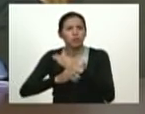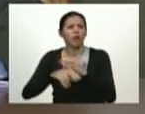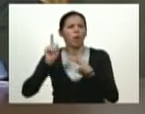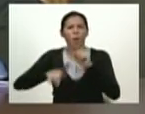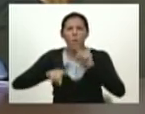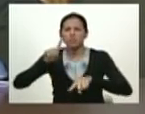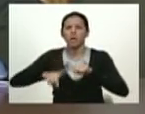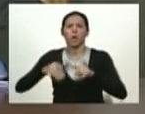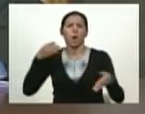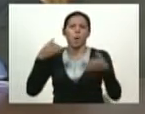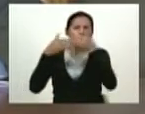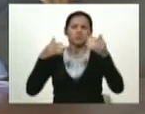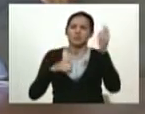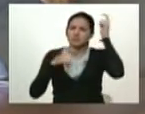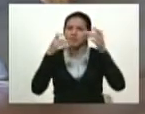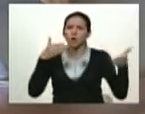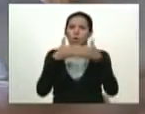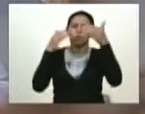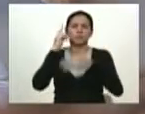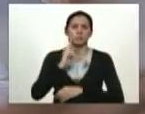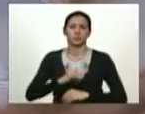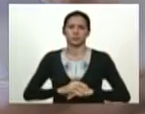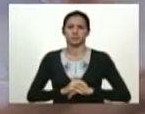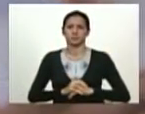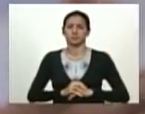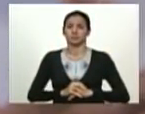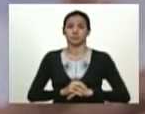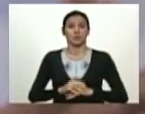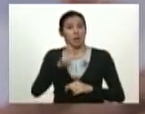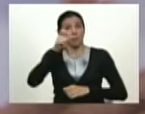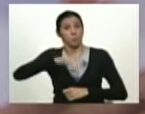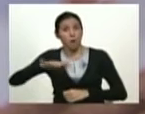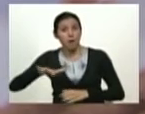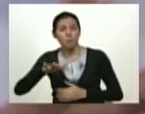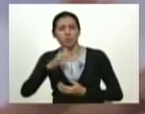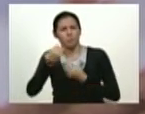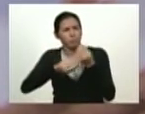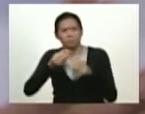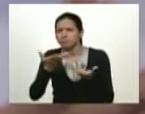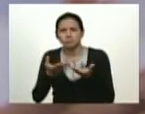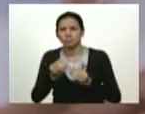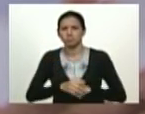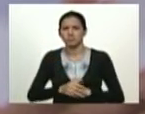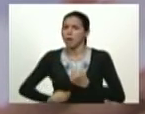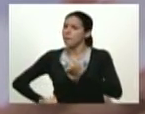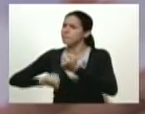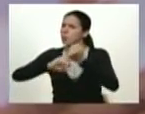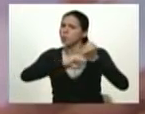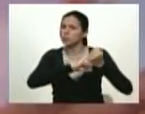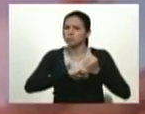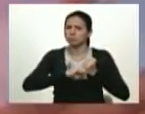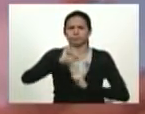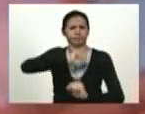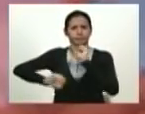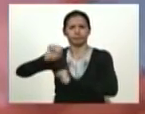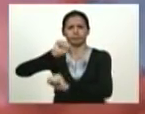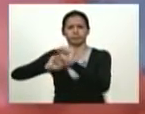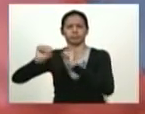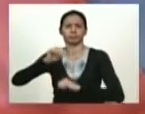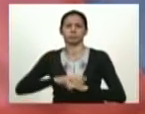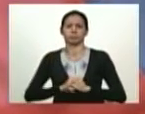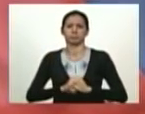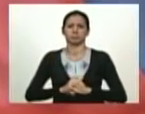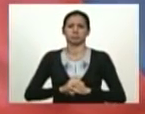instalaciones políticas, civiles y militares de la patria. Y el pueblo a respaldar estas acciones de desagravio